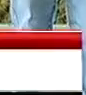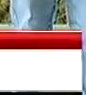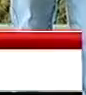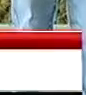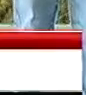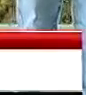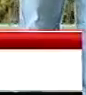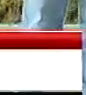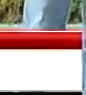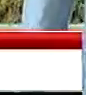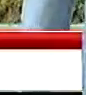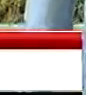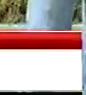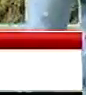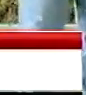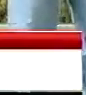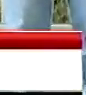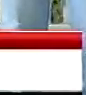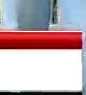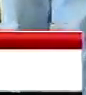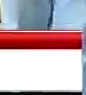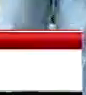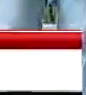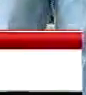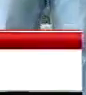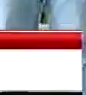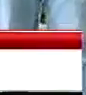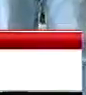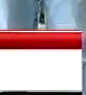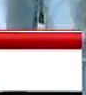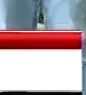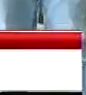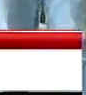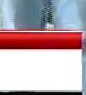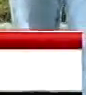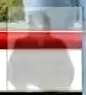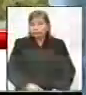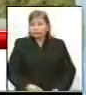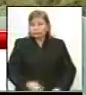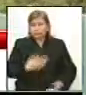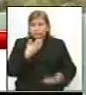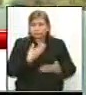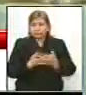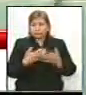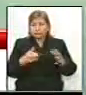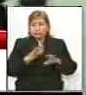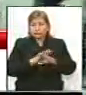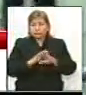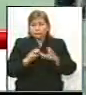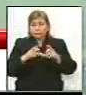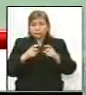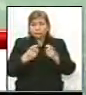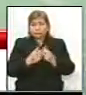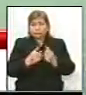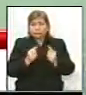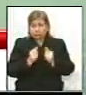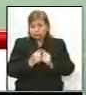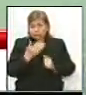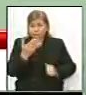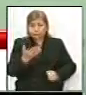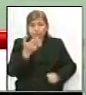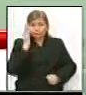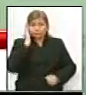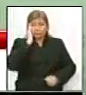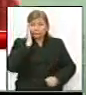gracias. A ver, hermanos, gracias a Benigno. Terminamos en esta parte con Wilder Saez